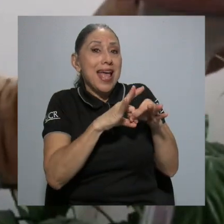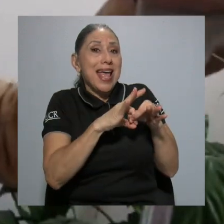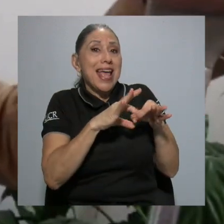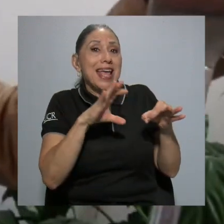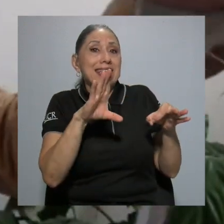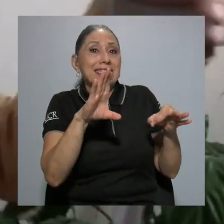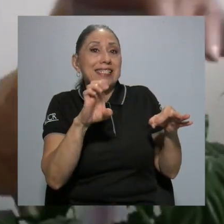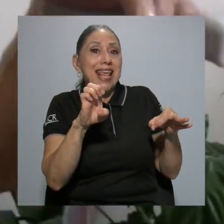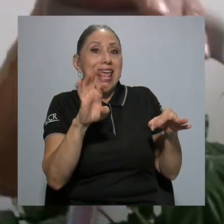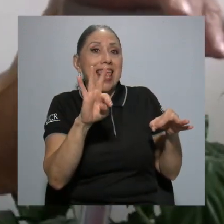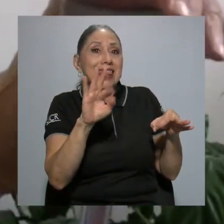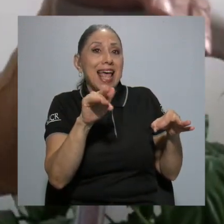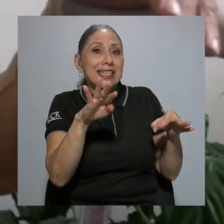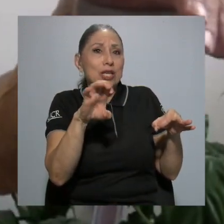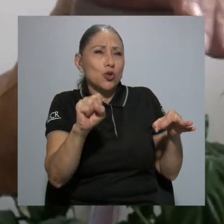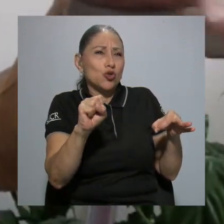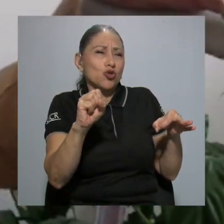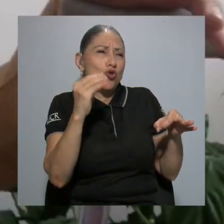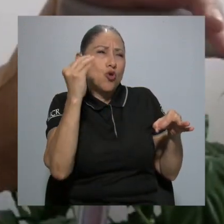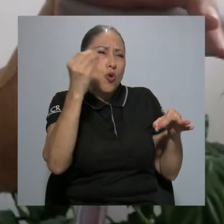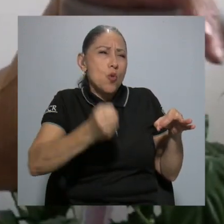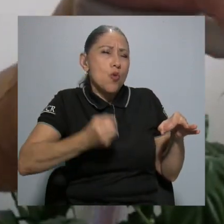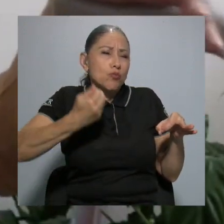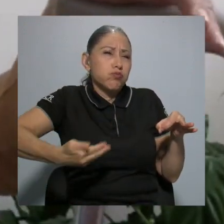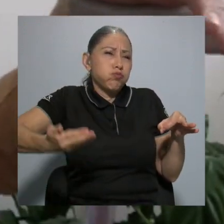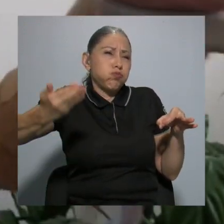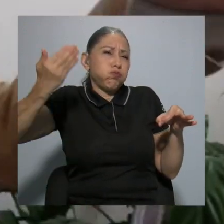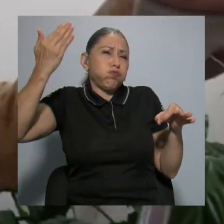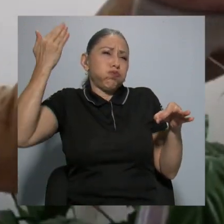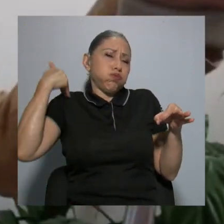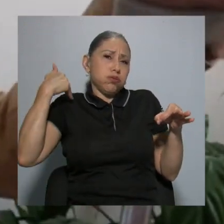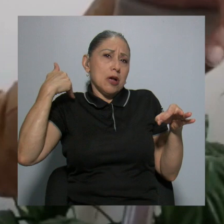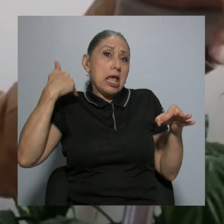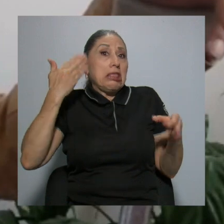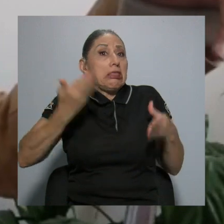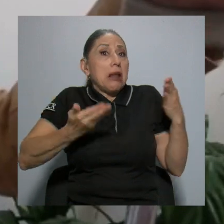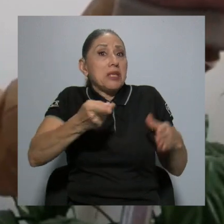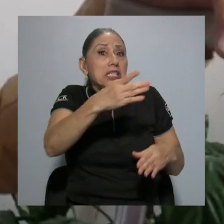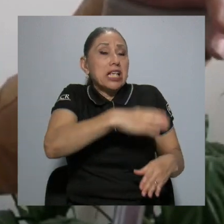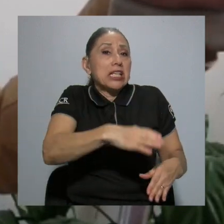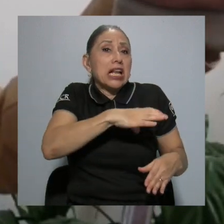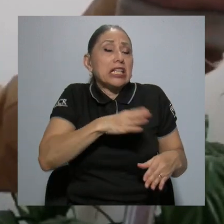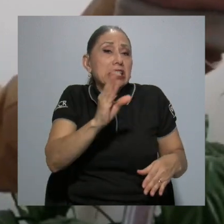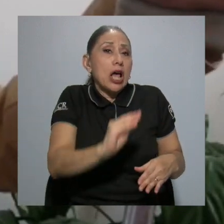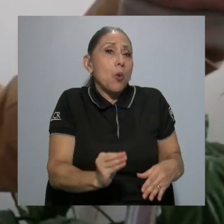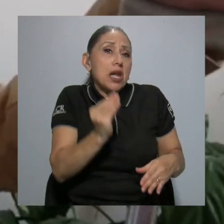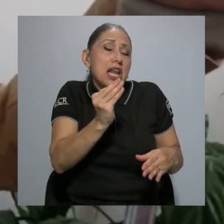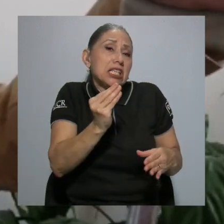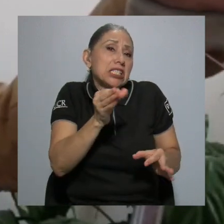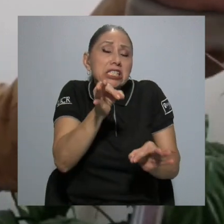arcaicos, puede que estas características juveniles sean simples